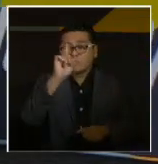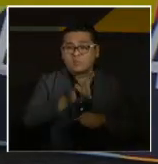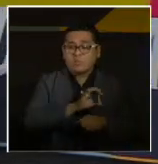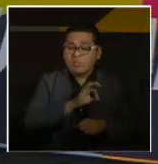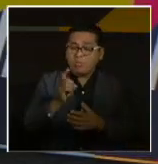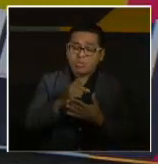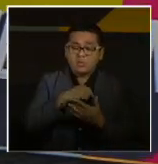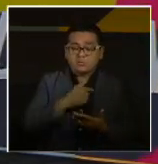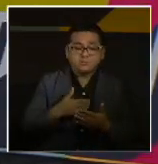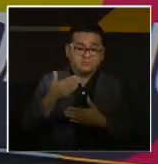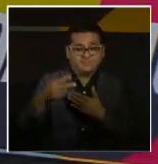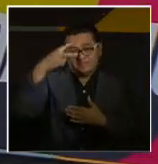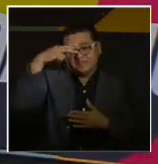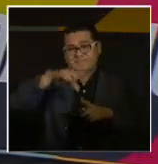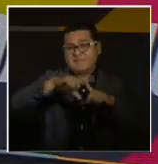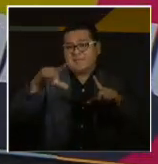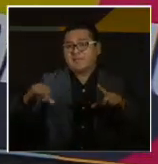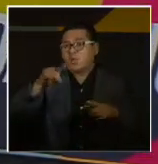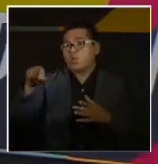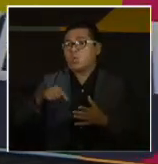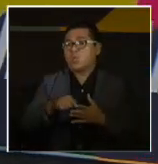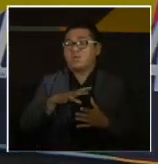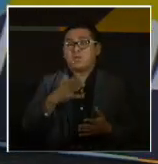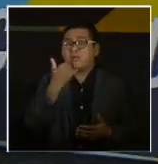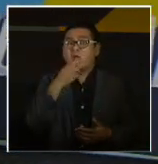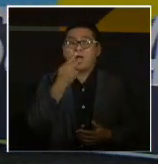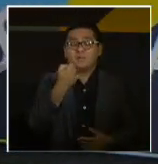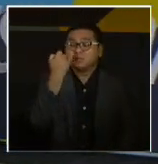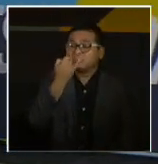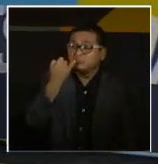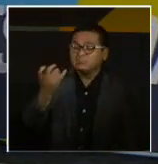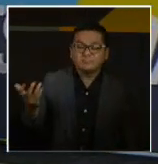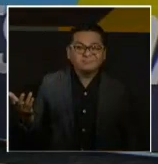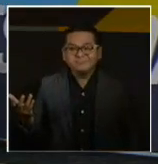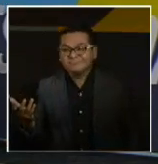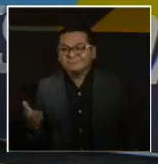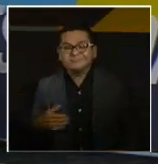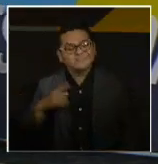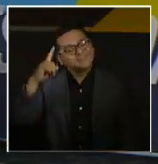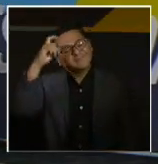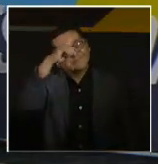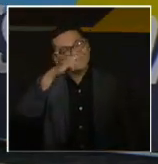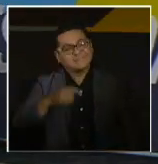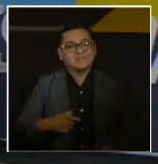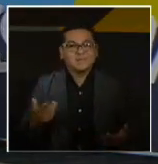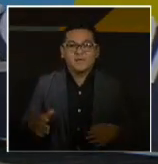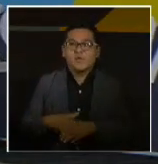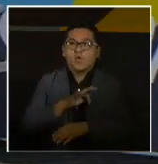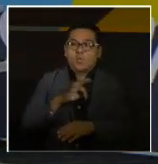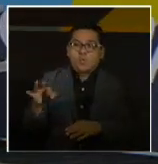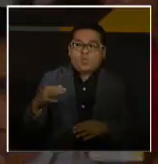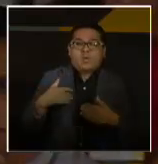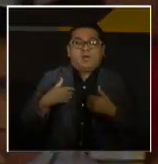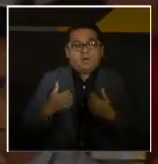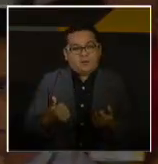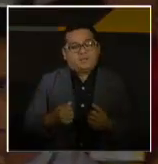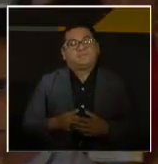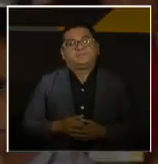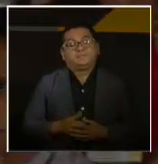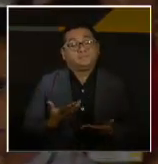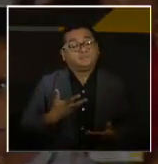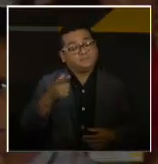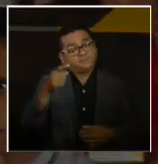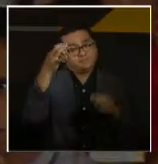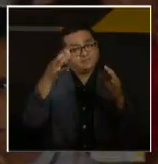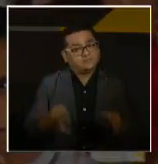la oportunidad de salir de México y vamos a algún lugar que no hablan nuestro idioma, pues se nos hace mucho más difícil podernos entender.